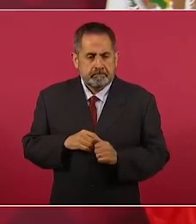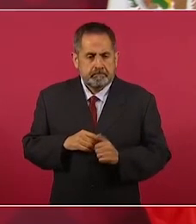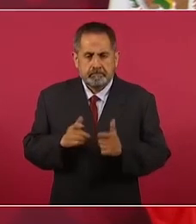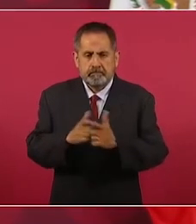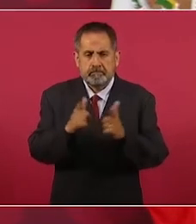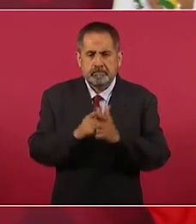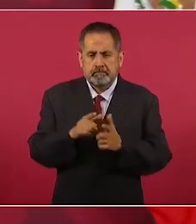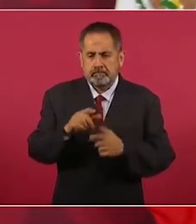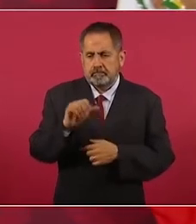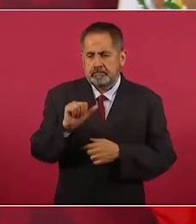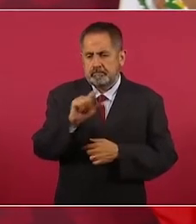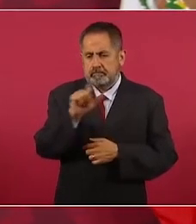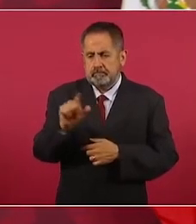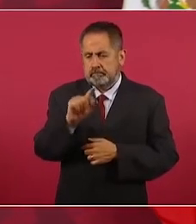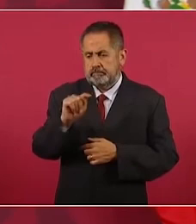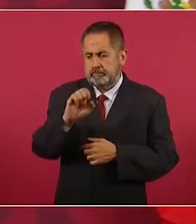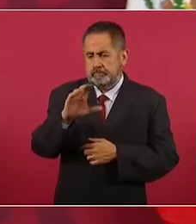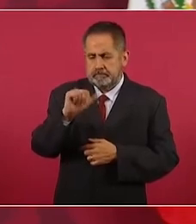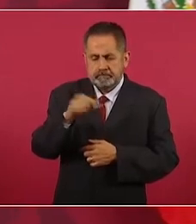Grupo Azteca,